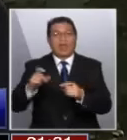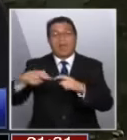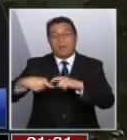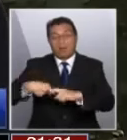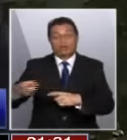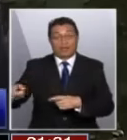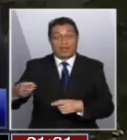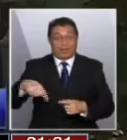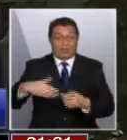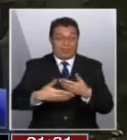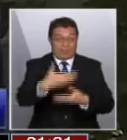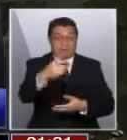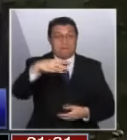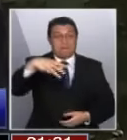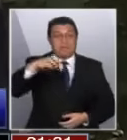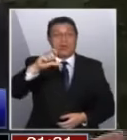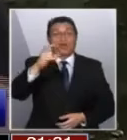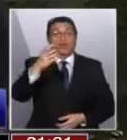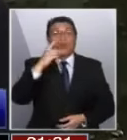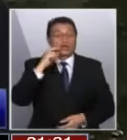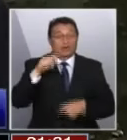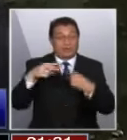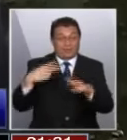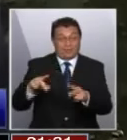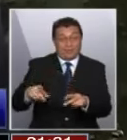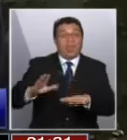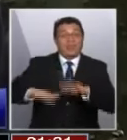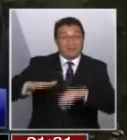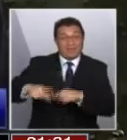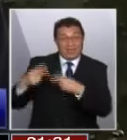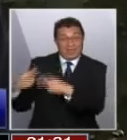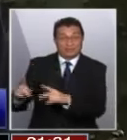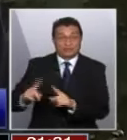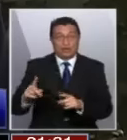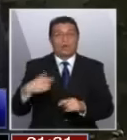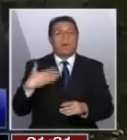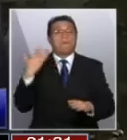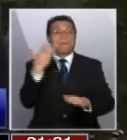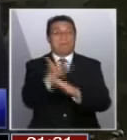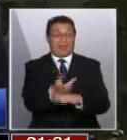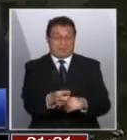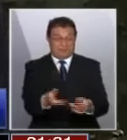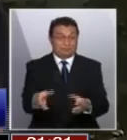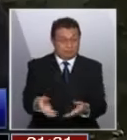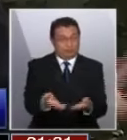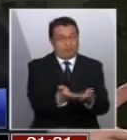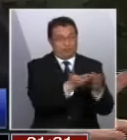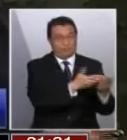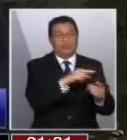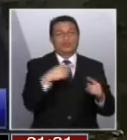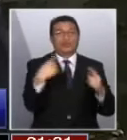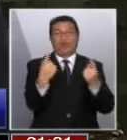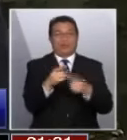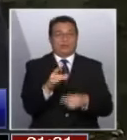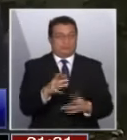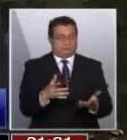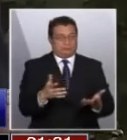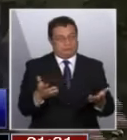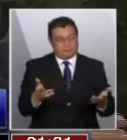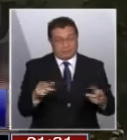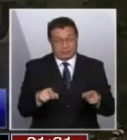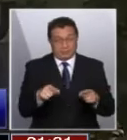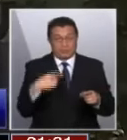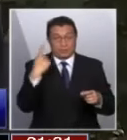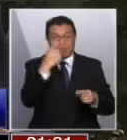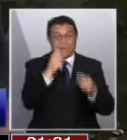Diario del mercurio no más en que ya no depende de ellos sino que van a del Olimpo a pedírselos Ah porque este país está tan mal o sea Esa es la